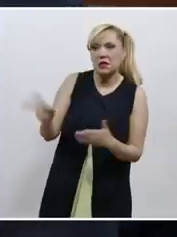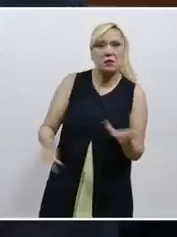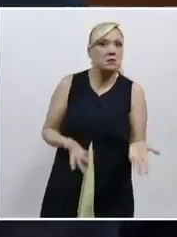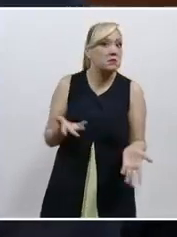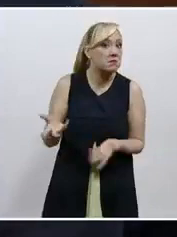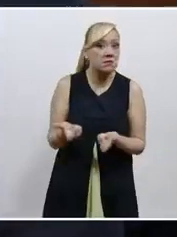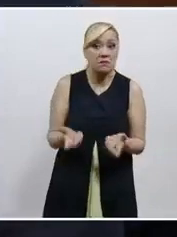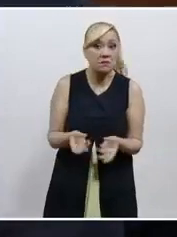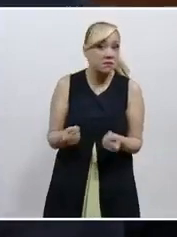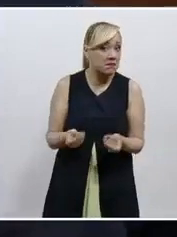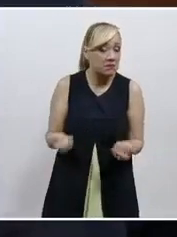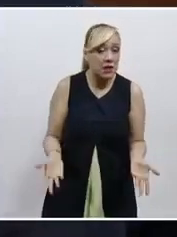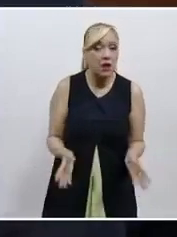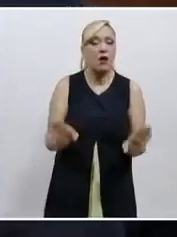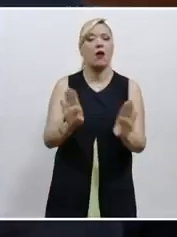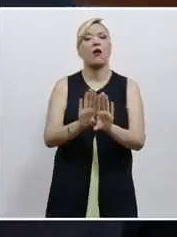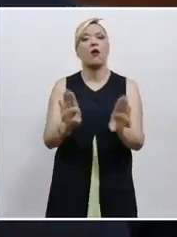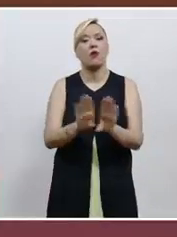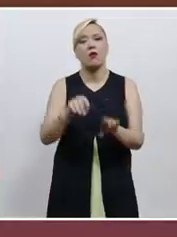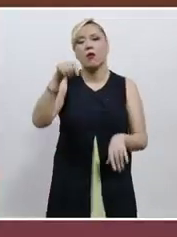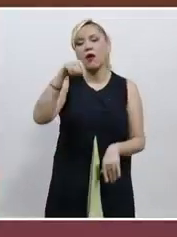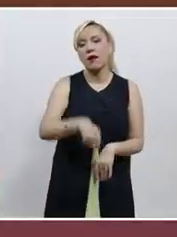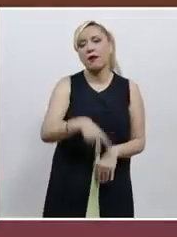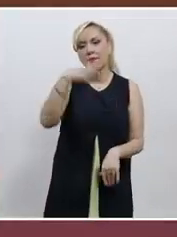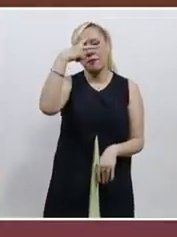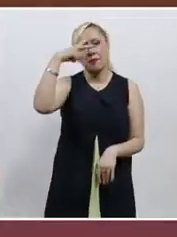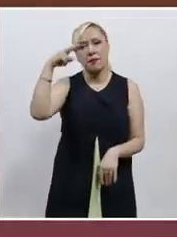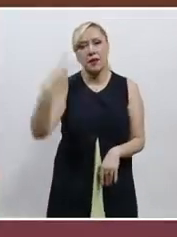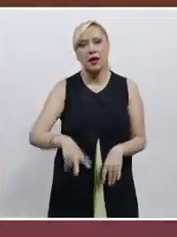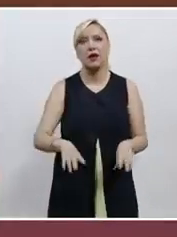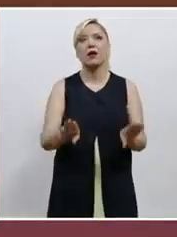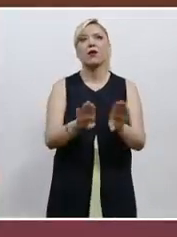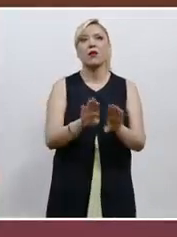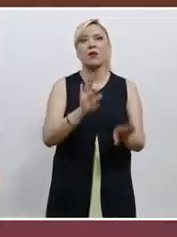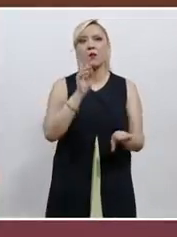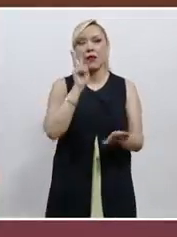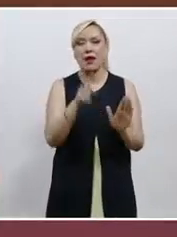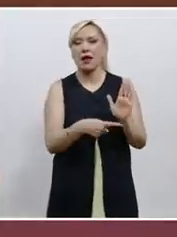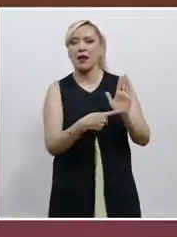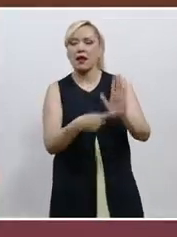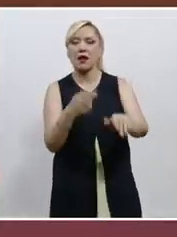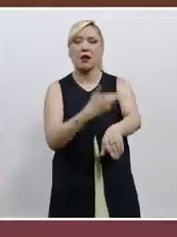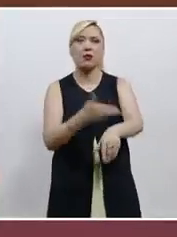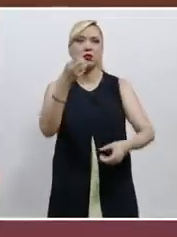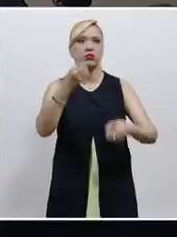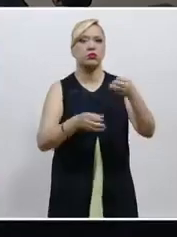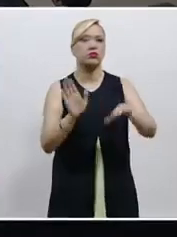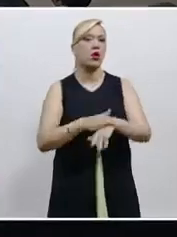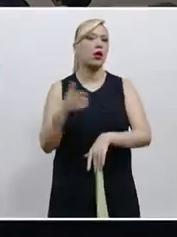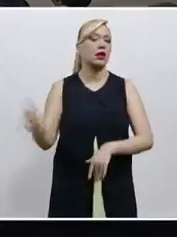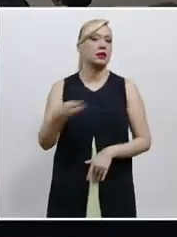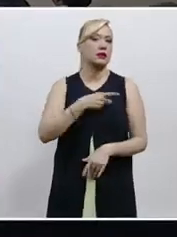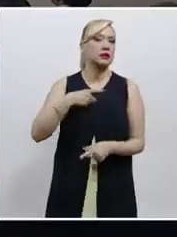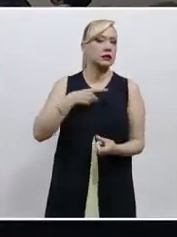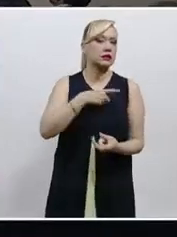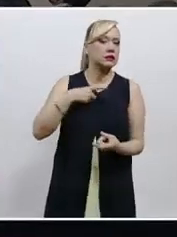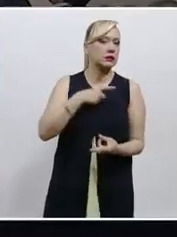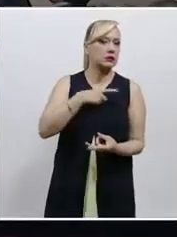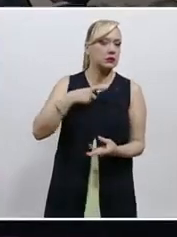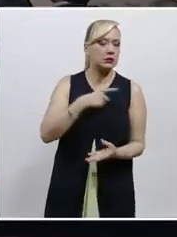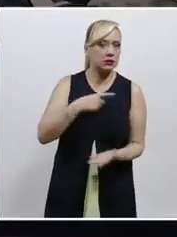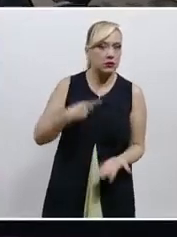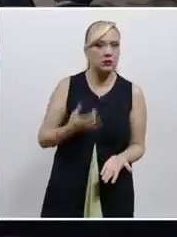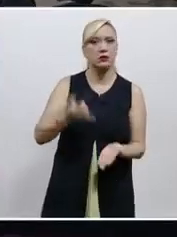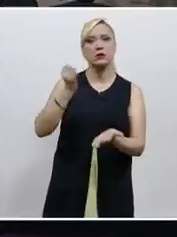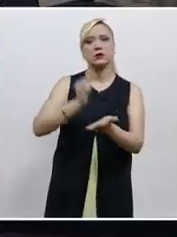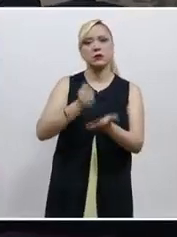tener los procedimientos de insolvencia en nuestro país. Entre los temas que se abordarán durante 2 días están los aspectos fiscales, el